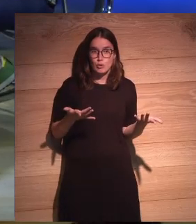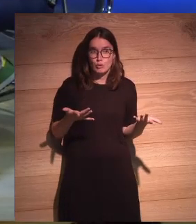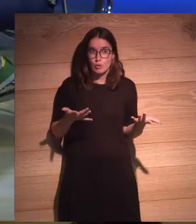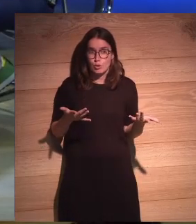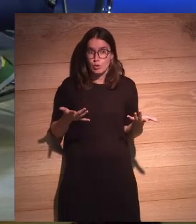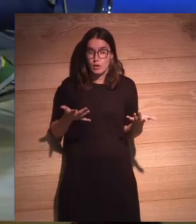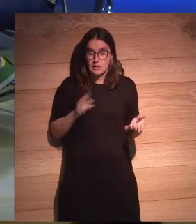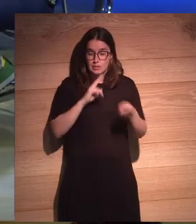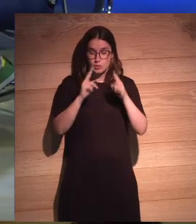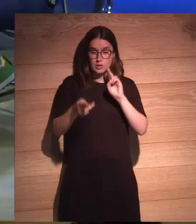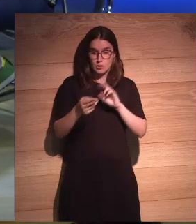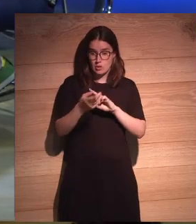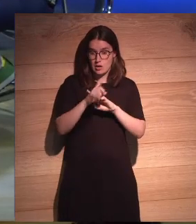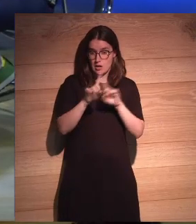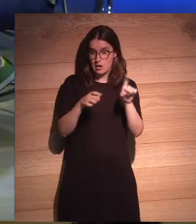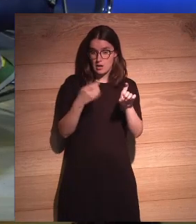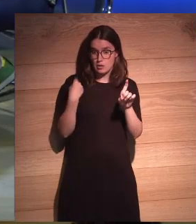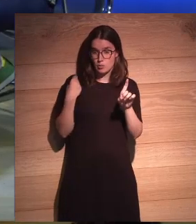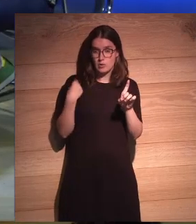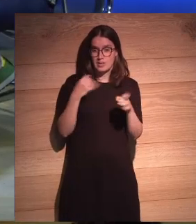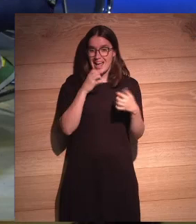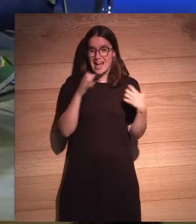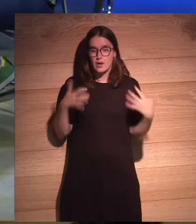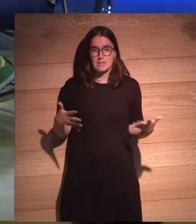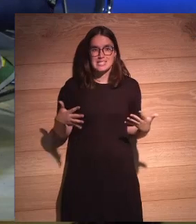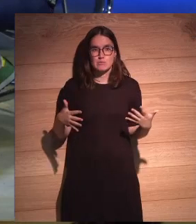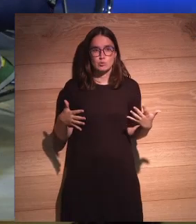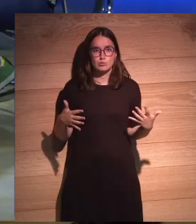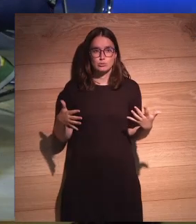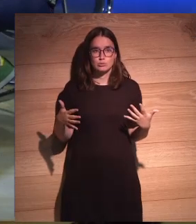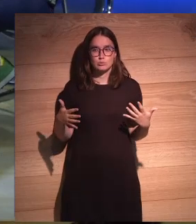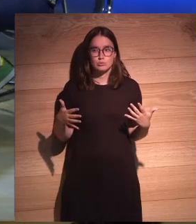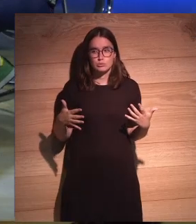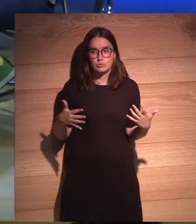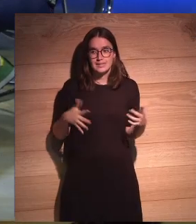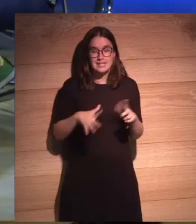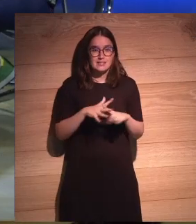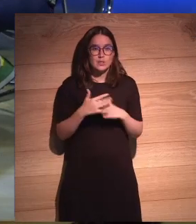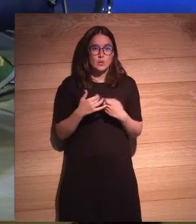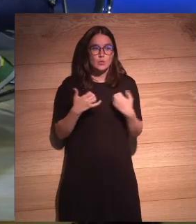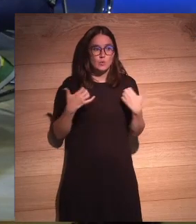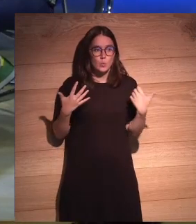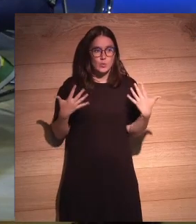punto, respondiendo a tu pregunta, el punto ahora mismo en esas situaciones,